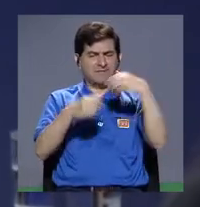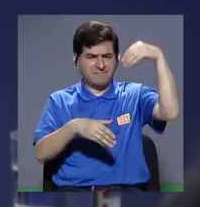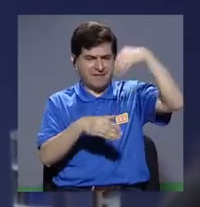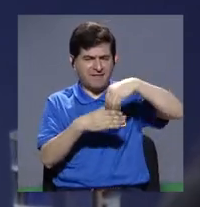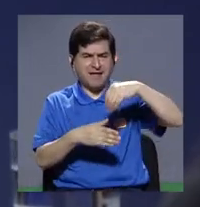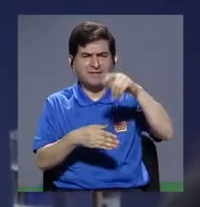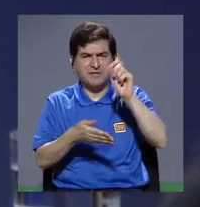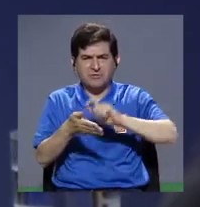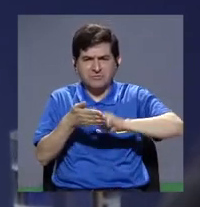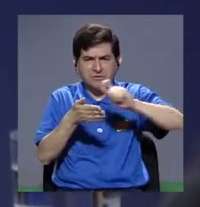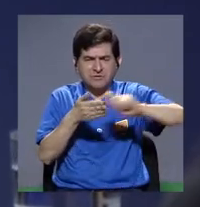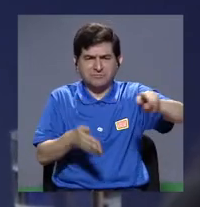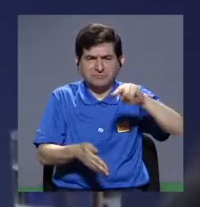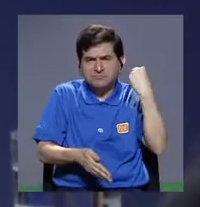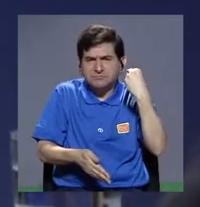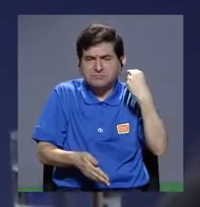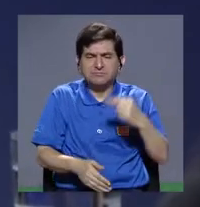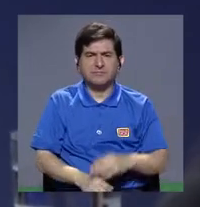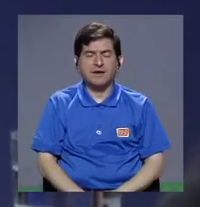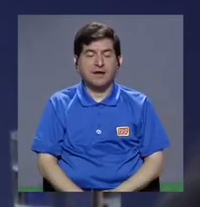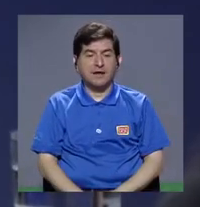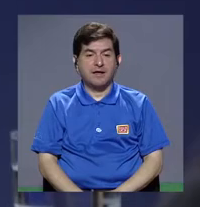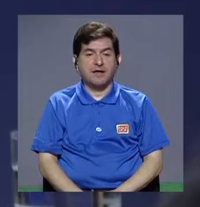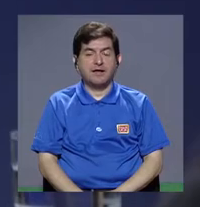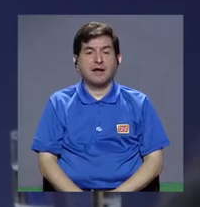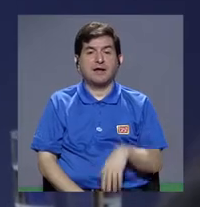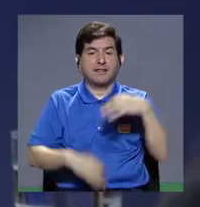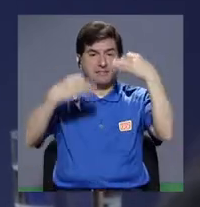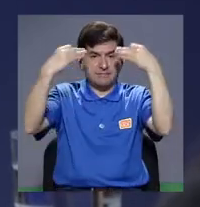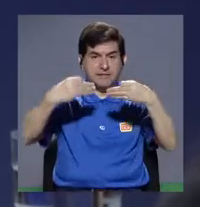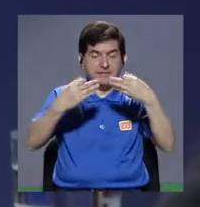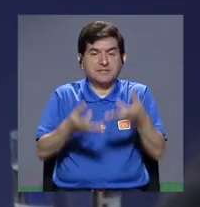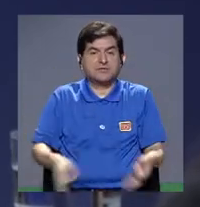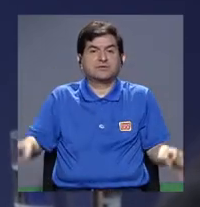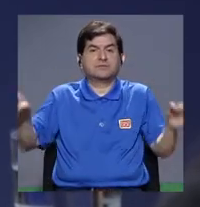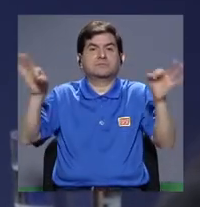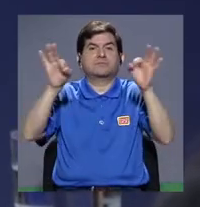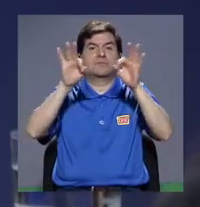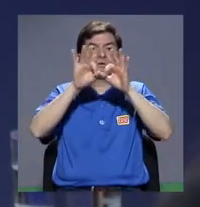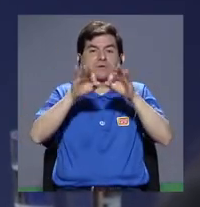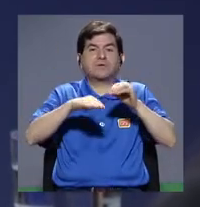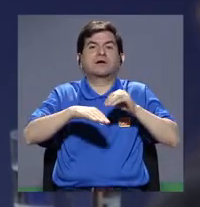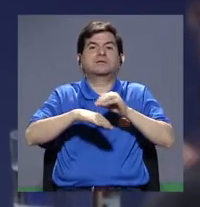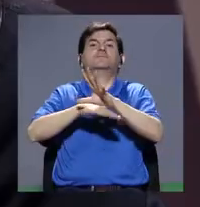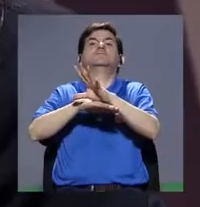fuerte en la novela el peso de las decisiones